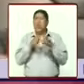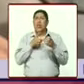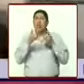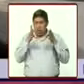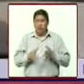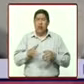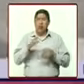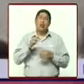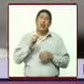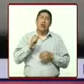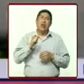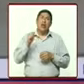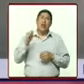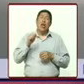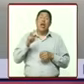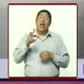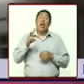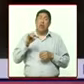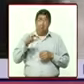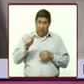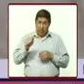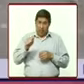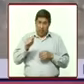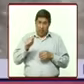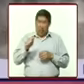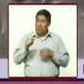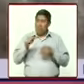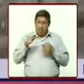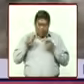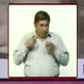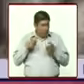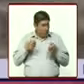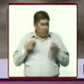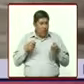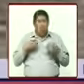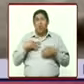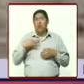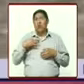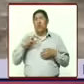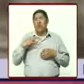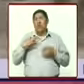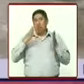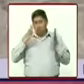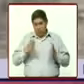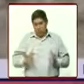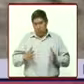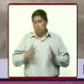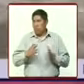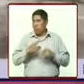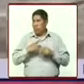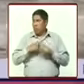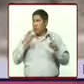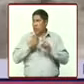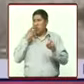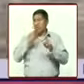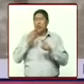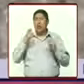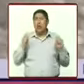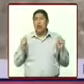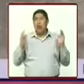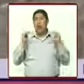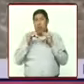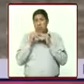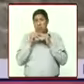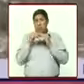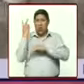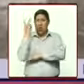director Wilson Ávila, donde tuvieron, ¿no?, voluntarios, bomberos de la ciudad de La Paz.